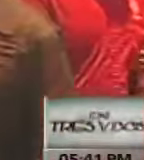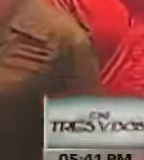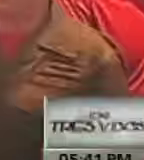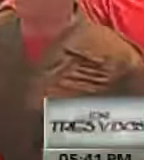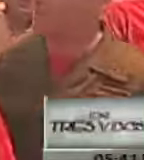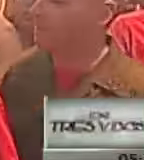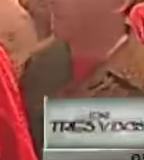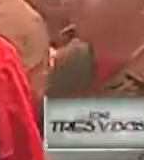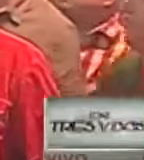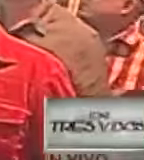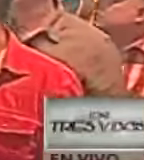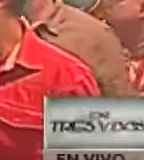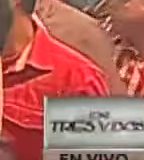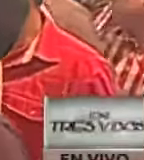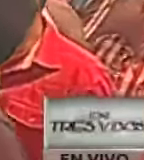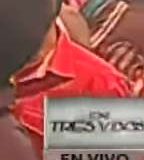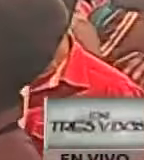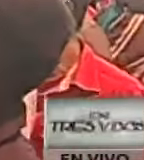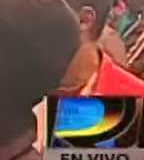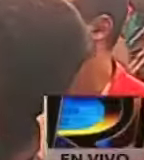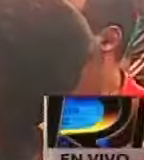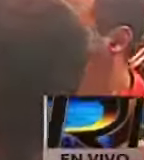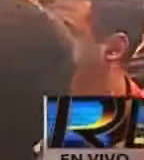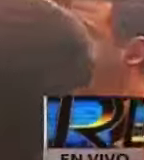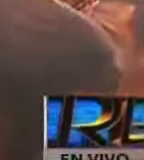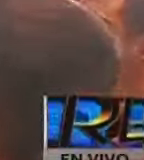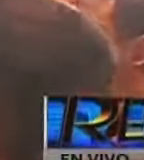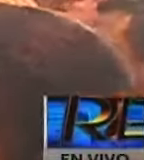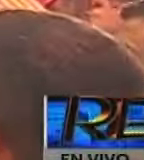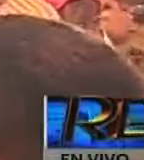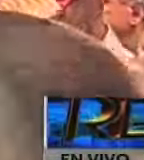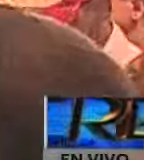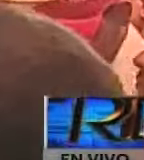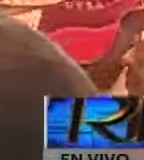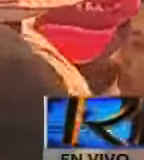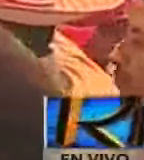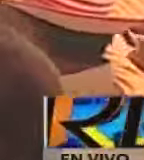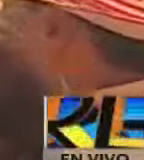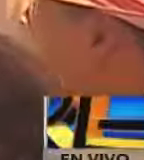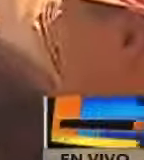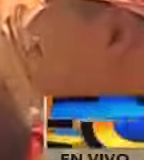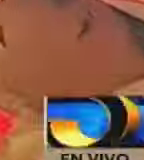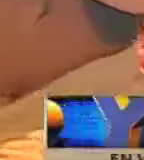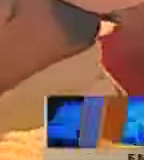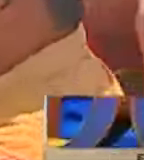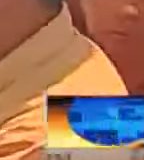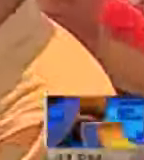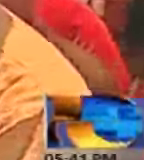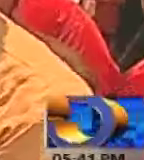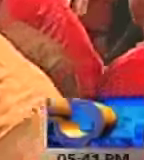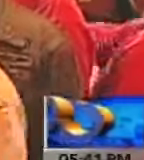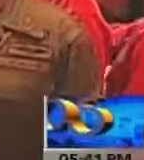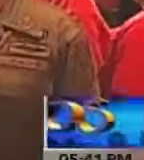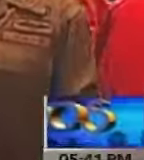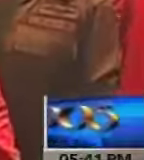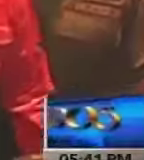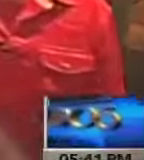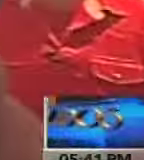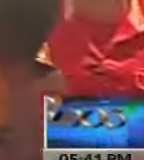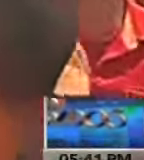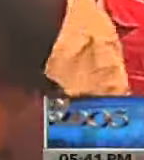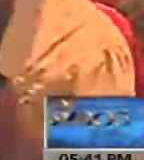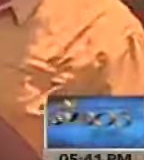materia prima a todo este sector industrial que hemos ido desarrollando y que hemos ido fortaleciendo. Ok, así,